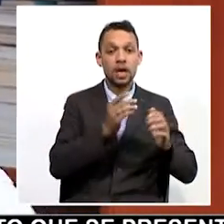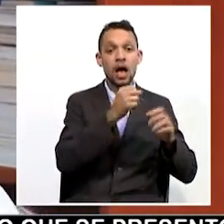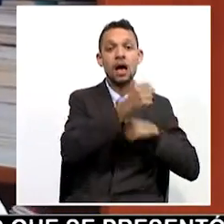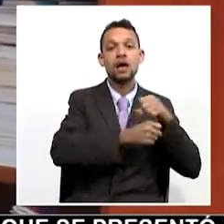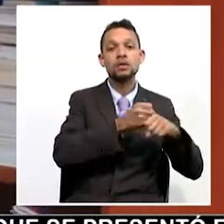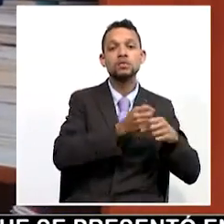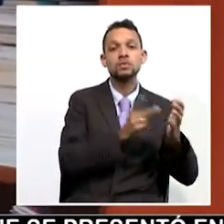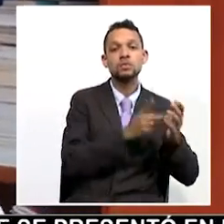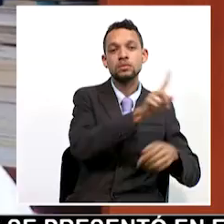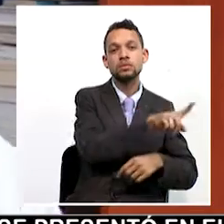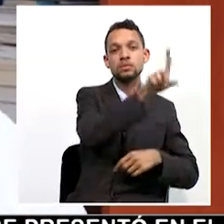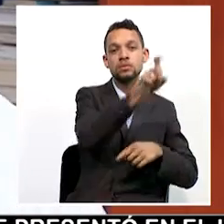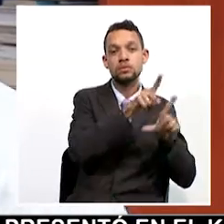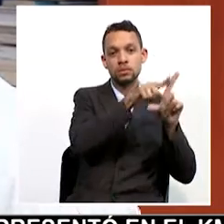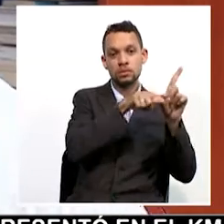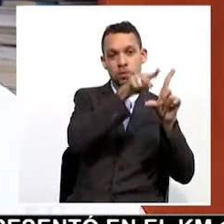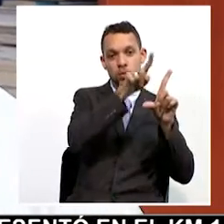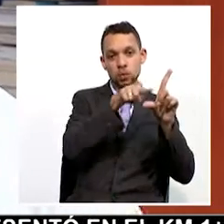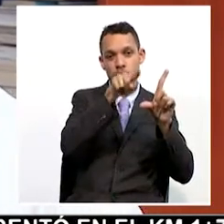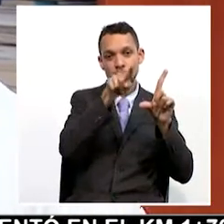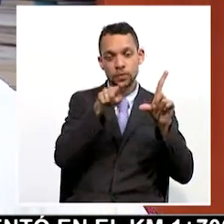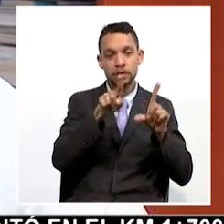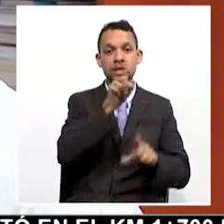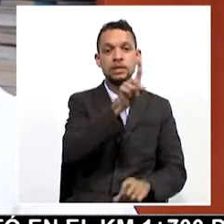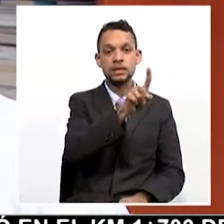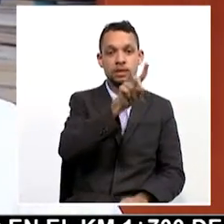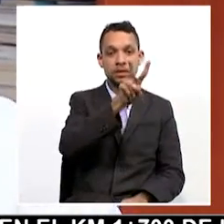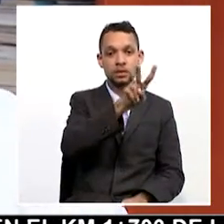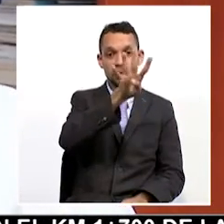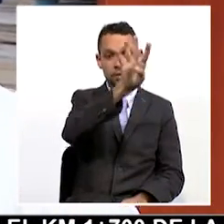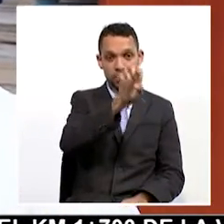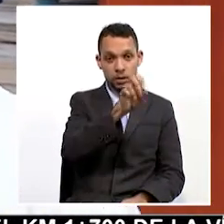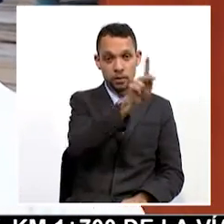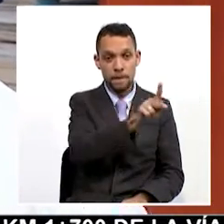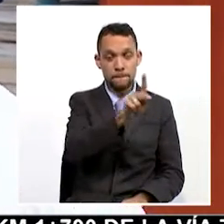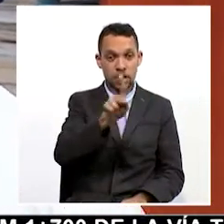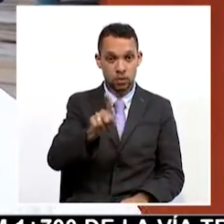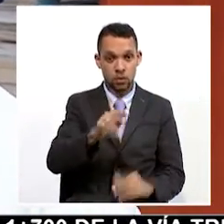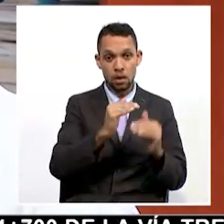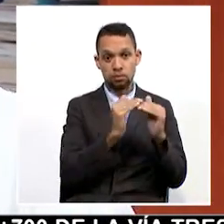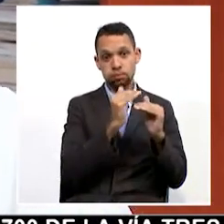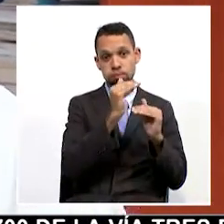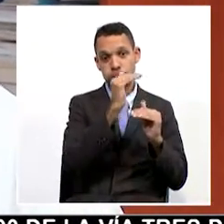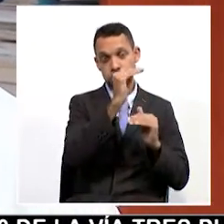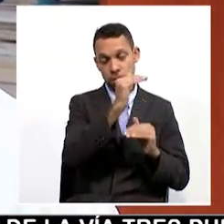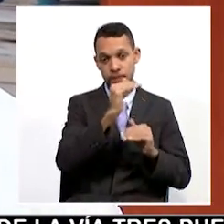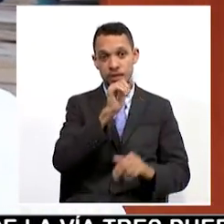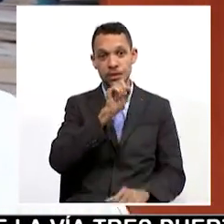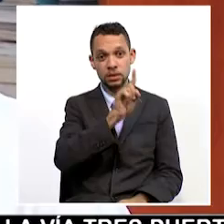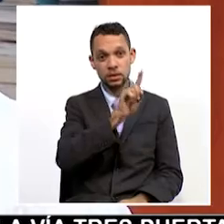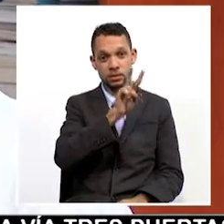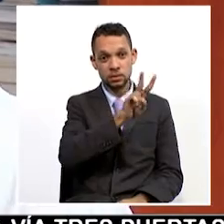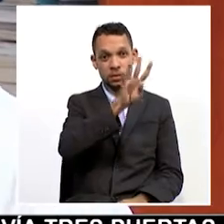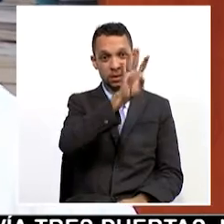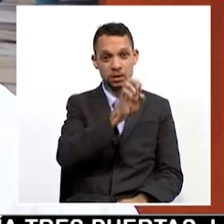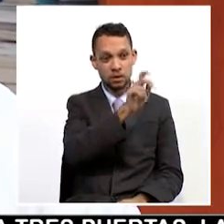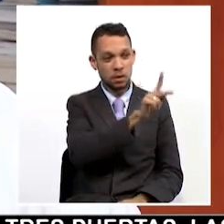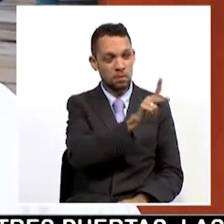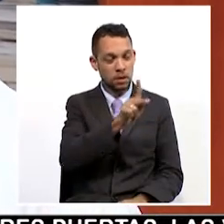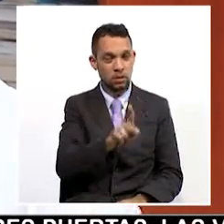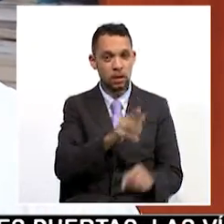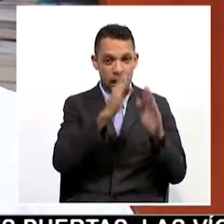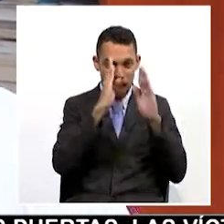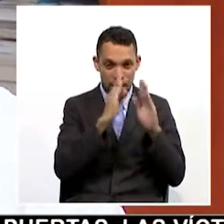2016 presentamos 129 casos diagnosticados de tuberculosis. Estos 129 casos fueron